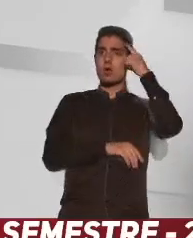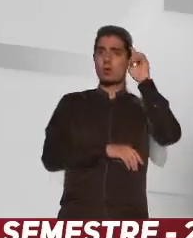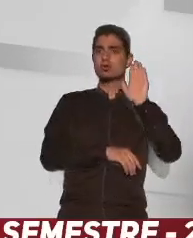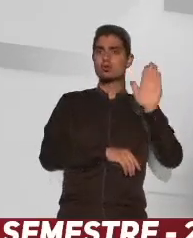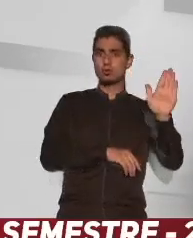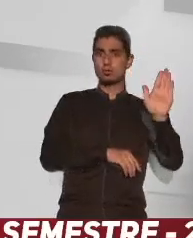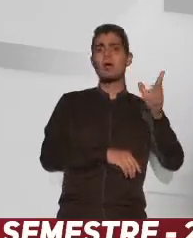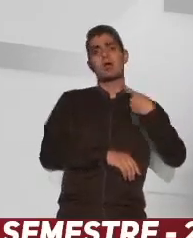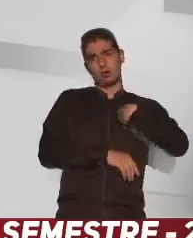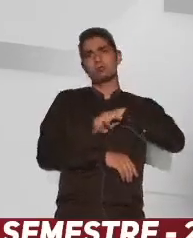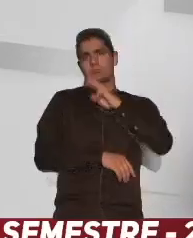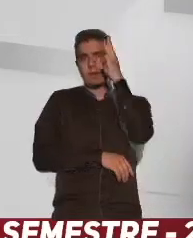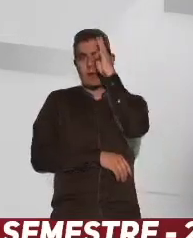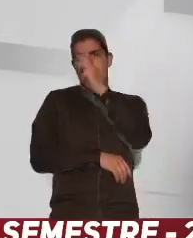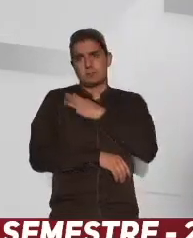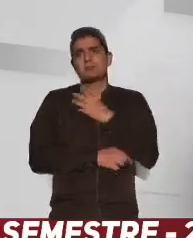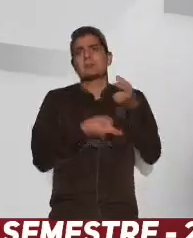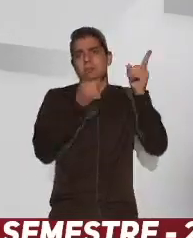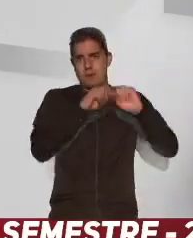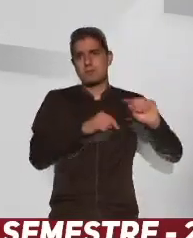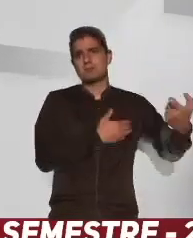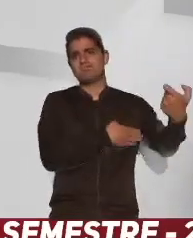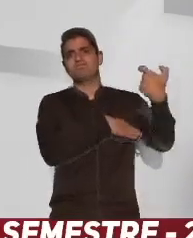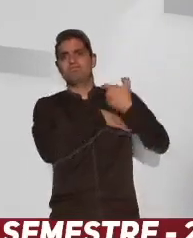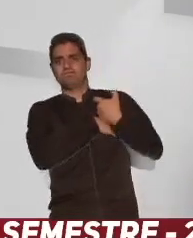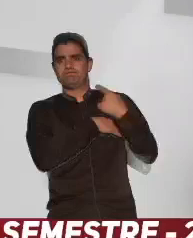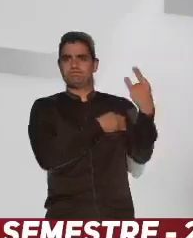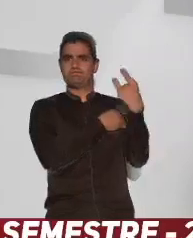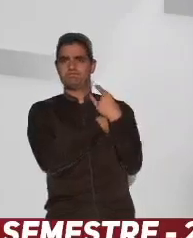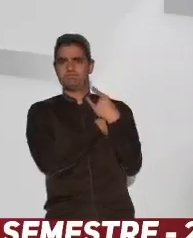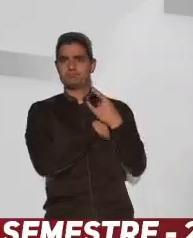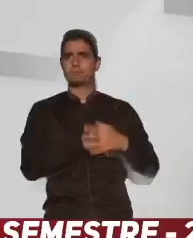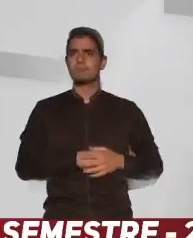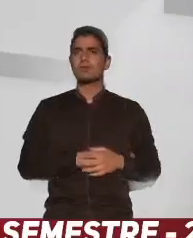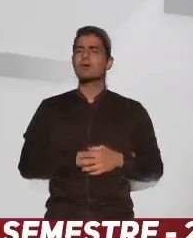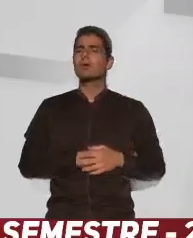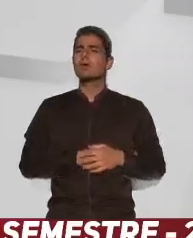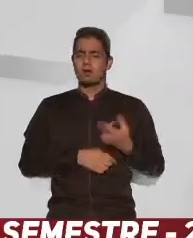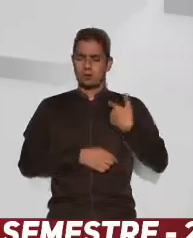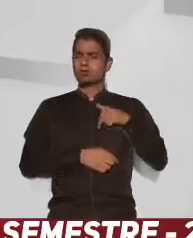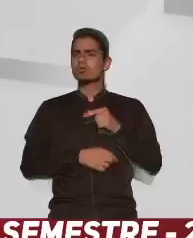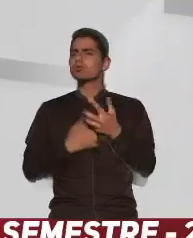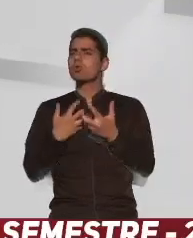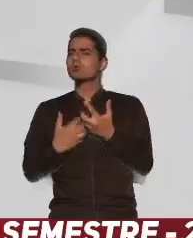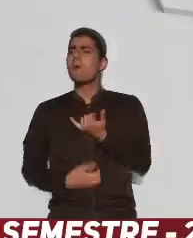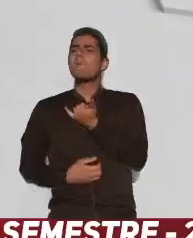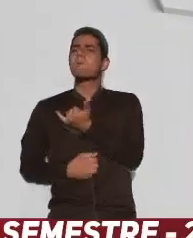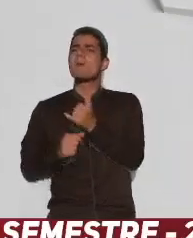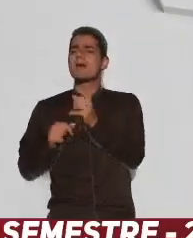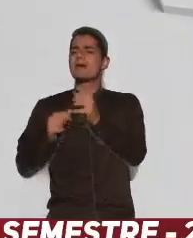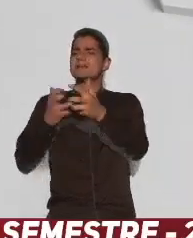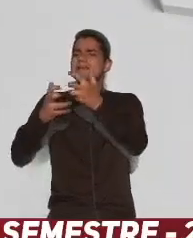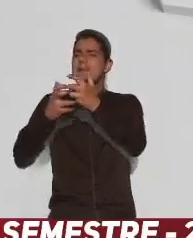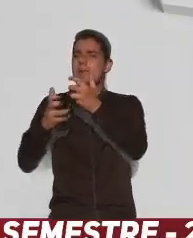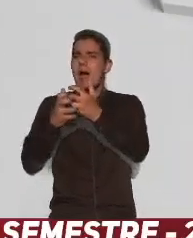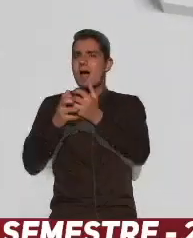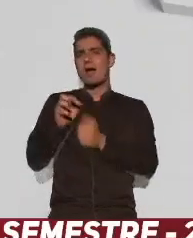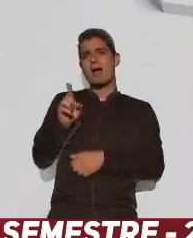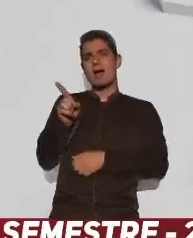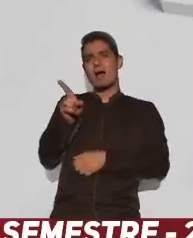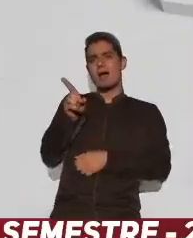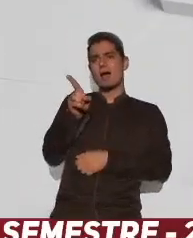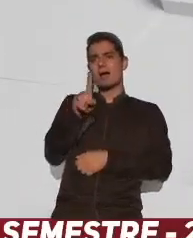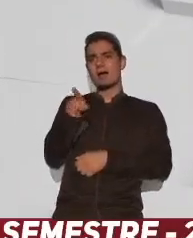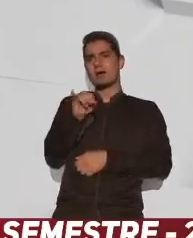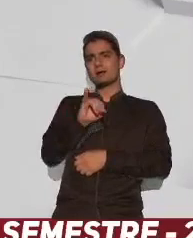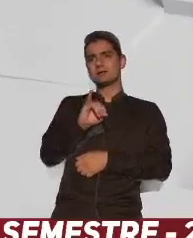Nosotros utilizamos un sistema presupuestal y contable, que en este caso es el Sistema de Información Financiera, en el cual se registran todos los hechos